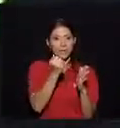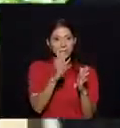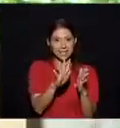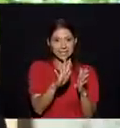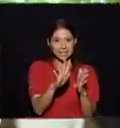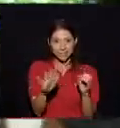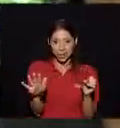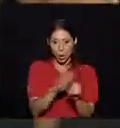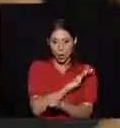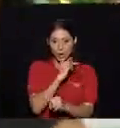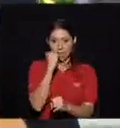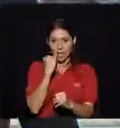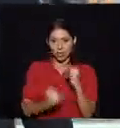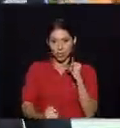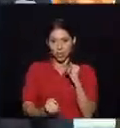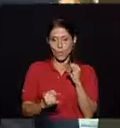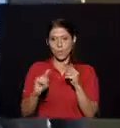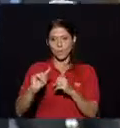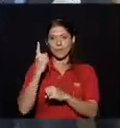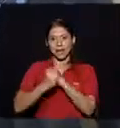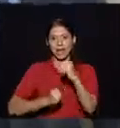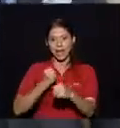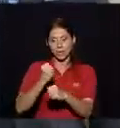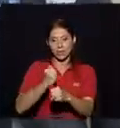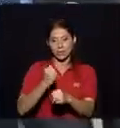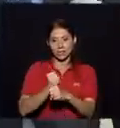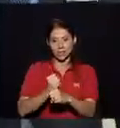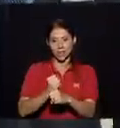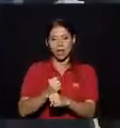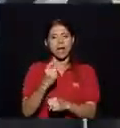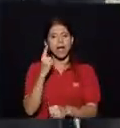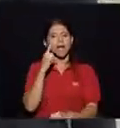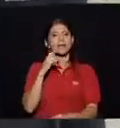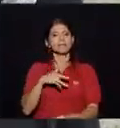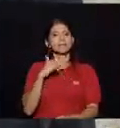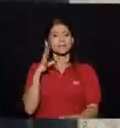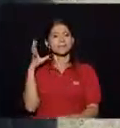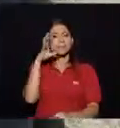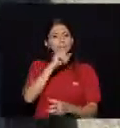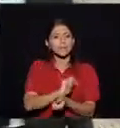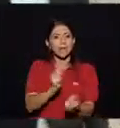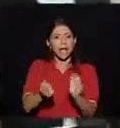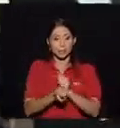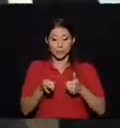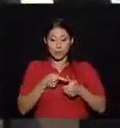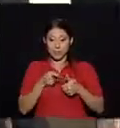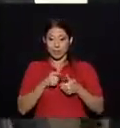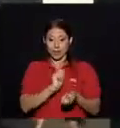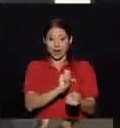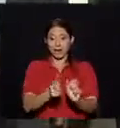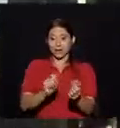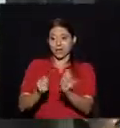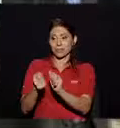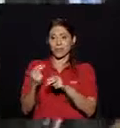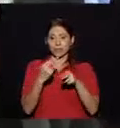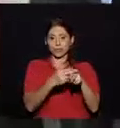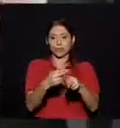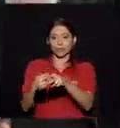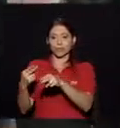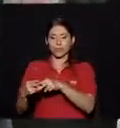completando precisamente su primer año de gestión, empezamos a seguir que hay algunos cambios. Primeramente, hubo cambios en el gabinete,